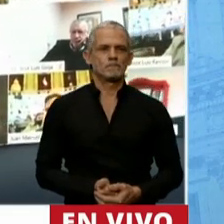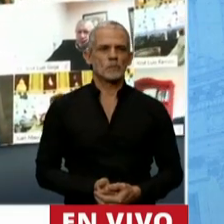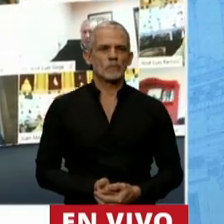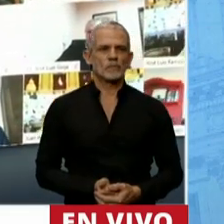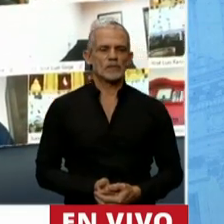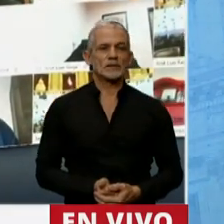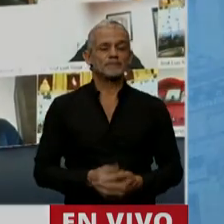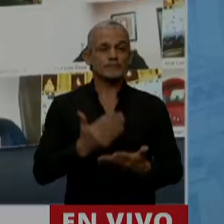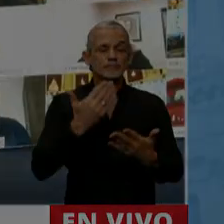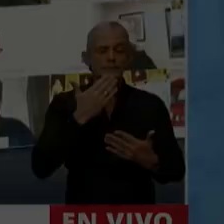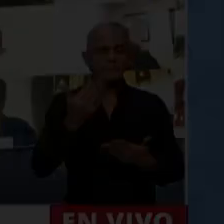Gracias, diputada.